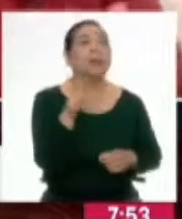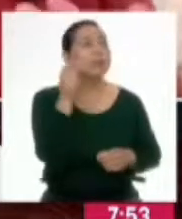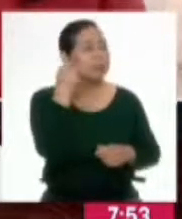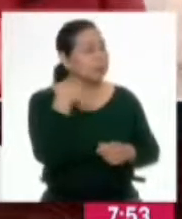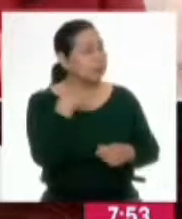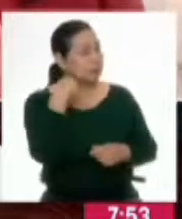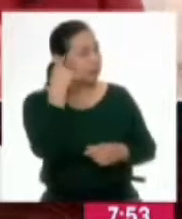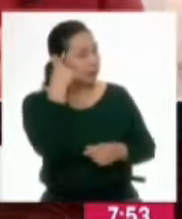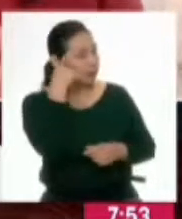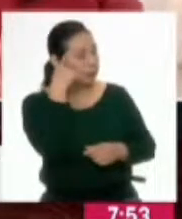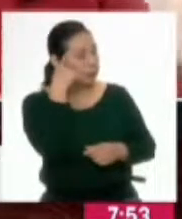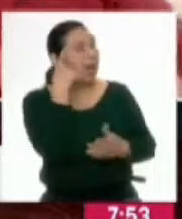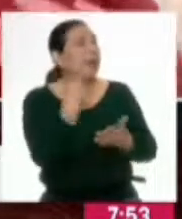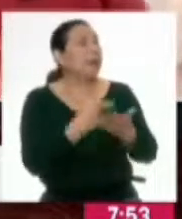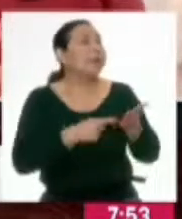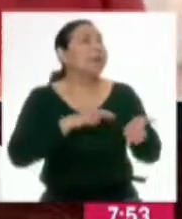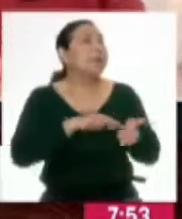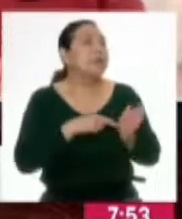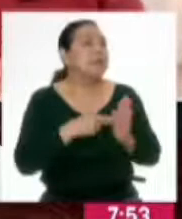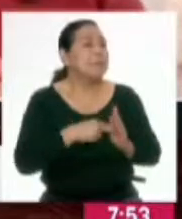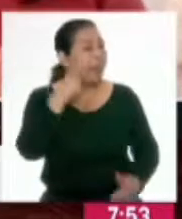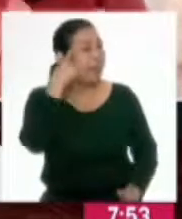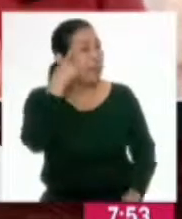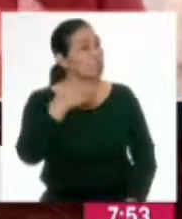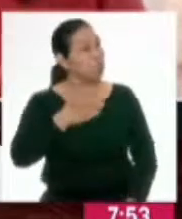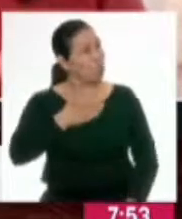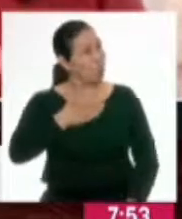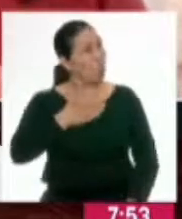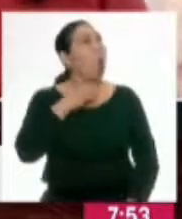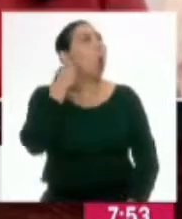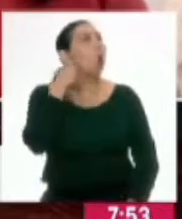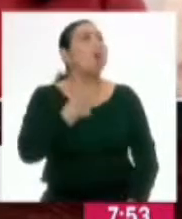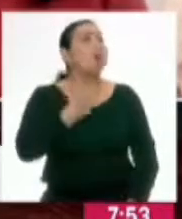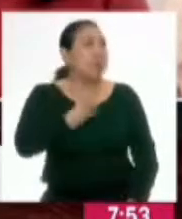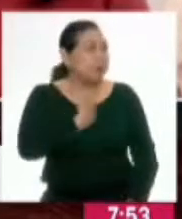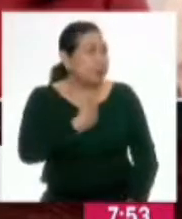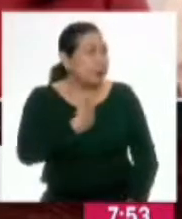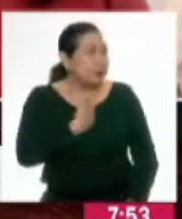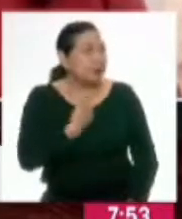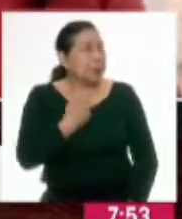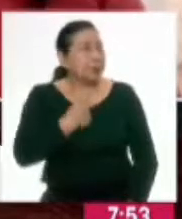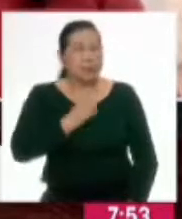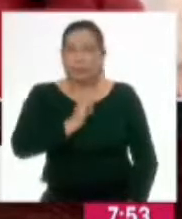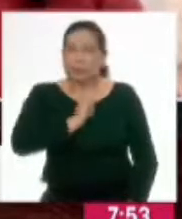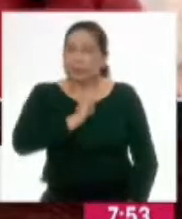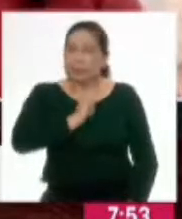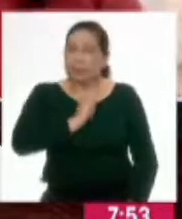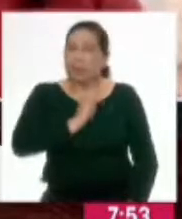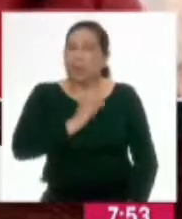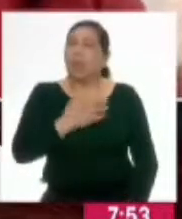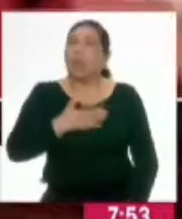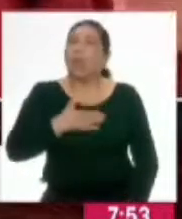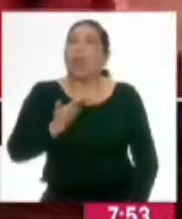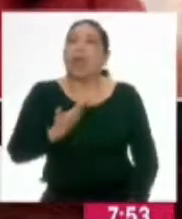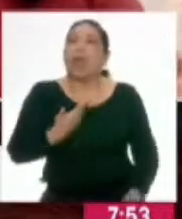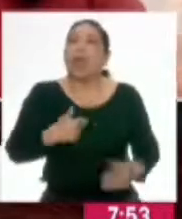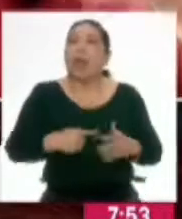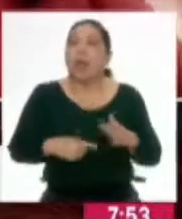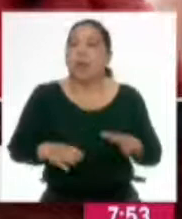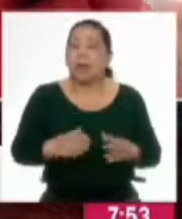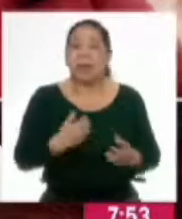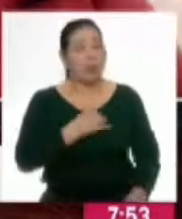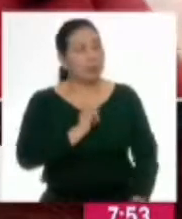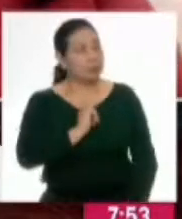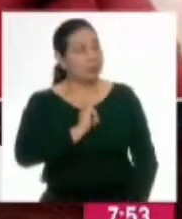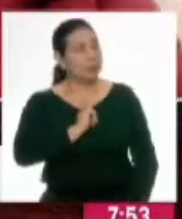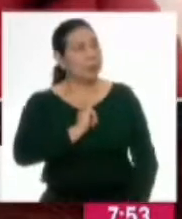comprenderse. ¿Comprenderse qué significa? Empezar a entender cómo estoy, identificando las emociones que me visitan,